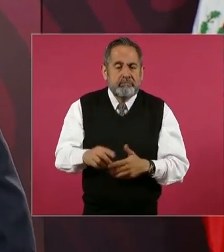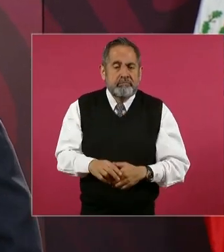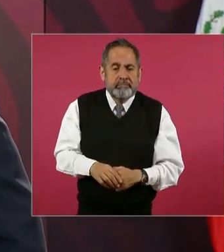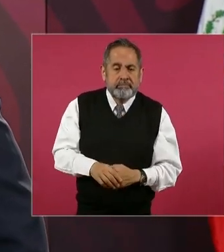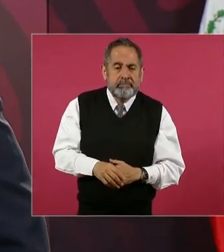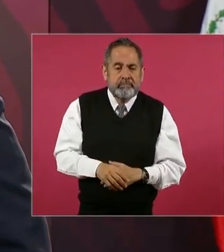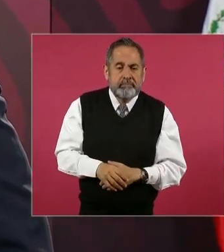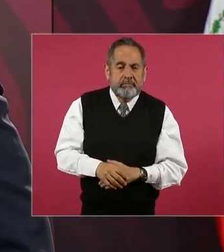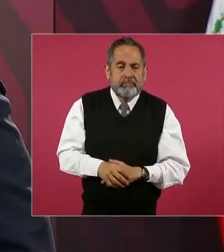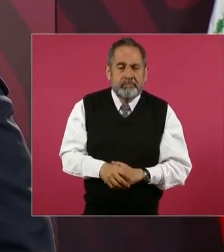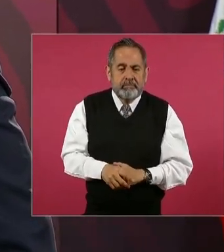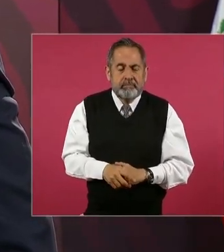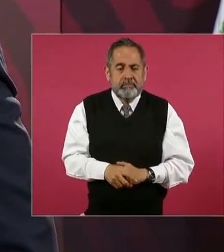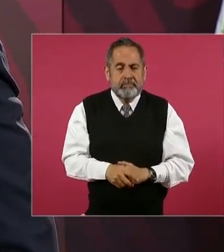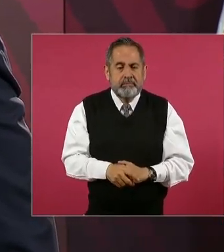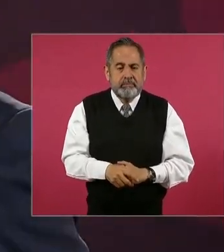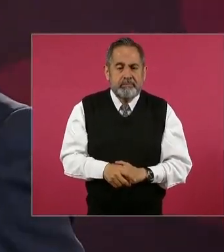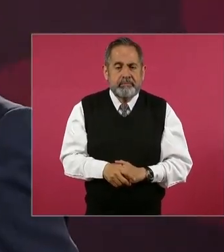Sí